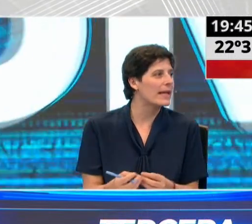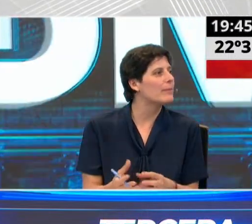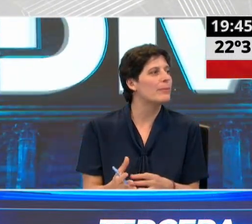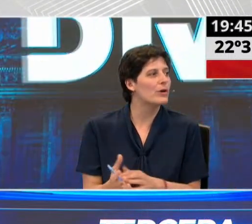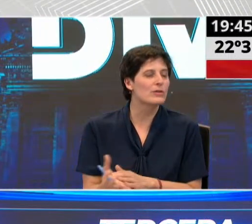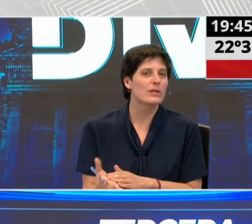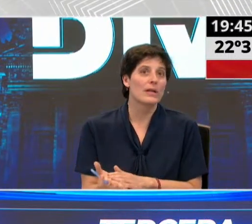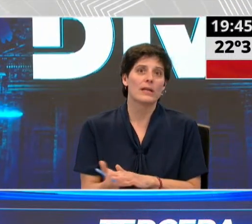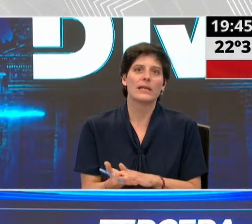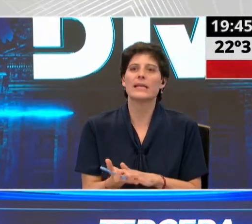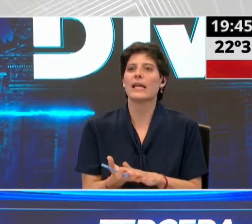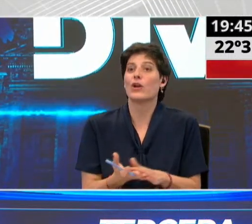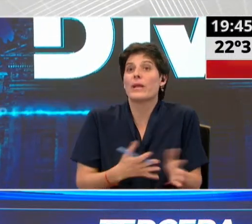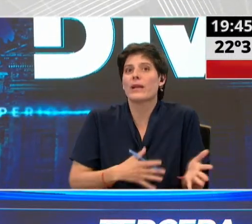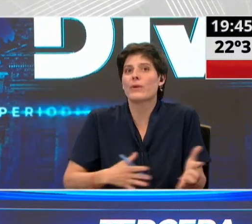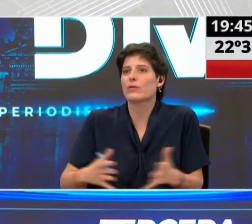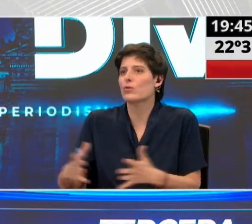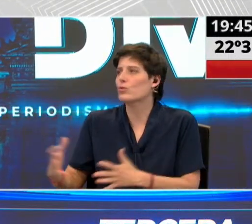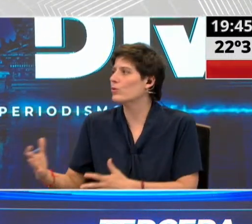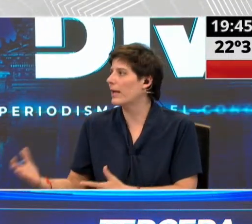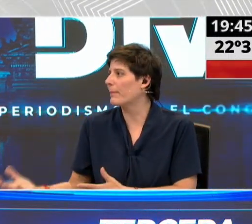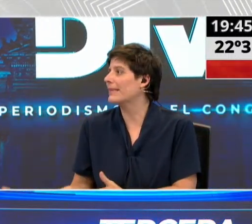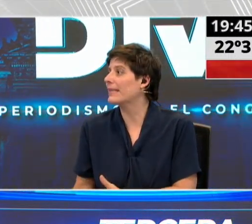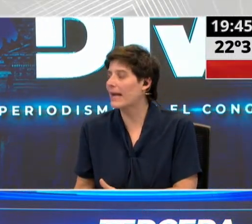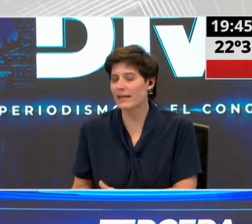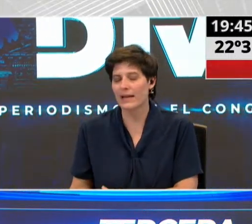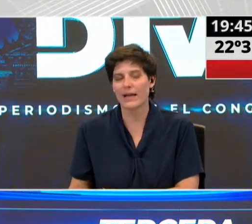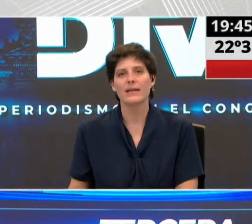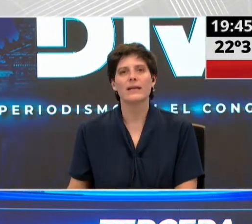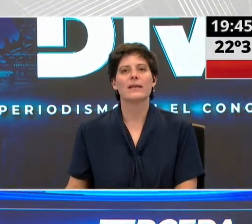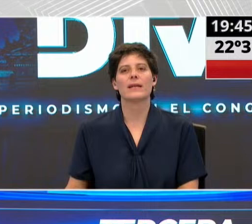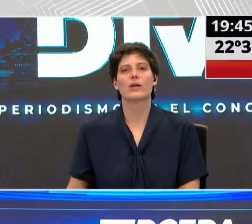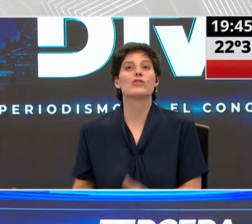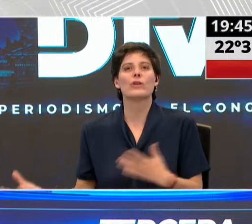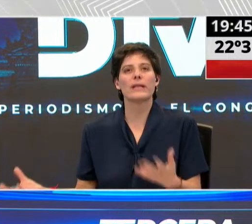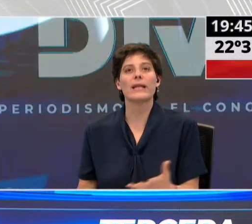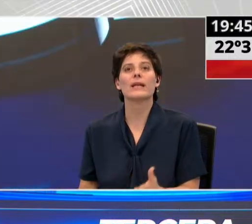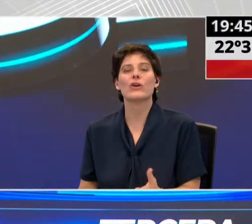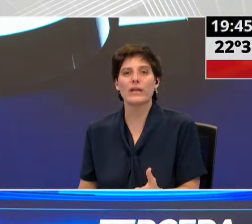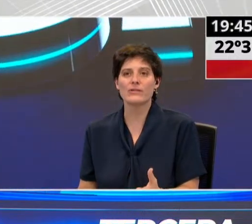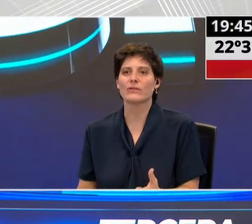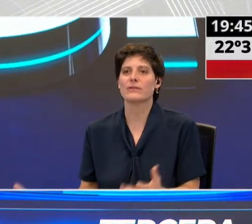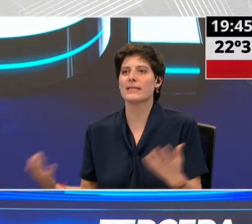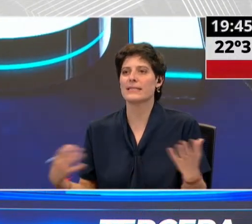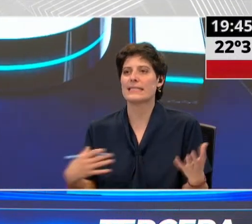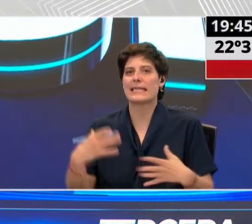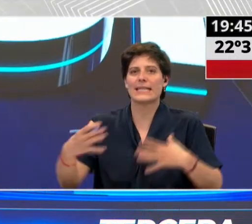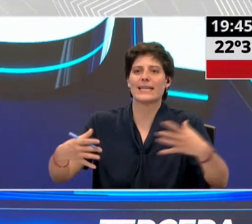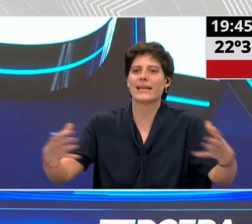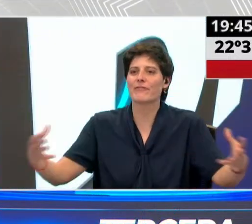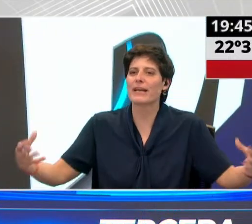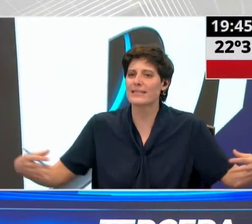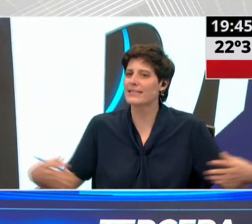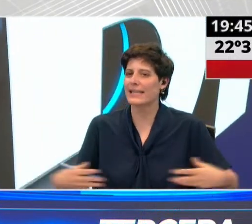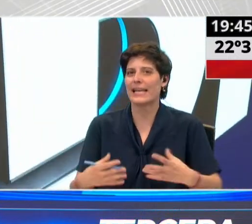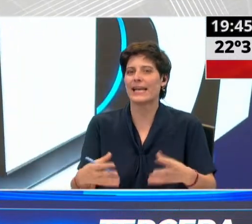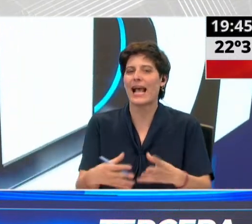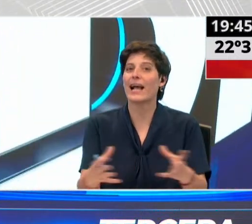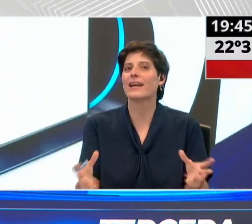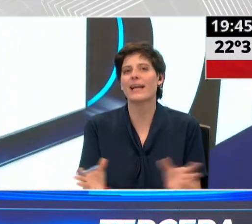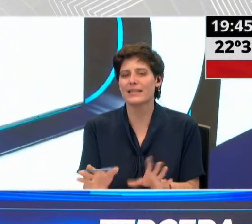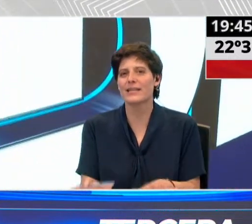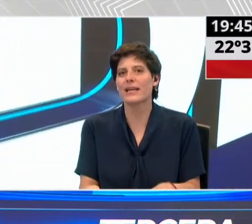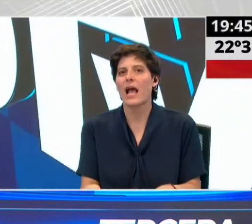en tiempos. Claro. Y que no viene de una estructura partidaria consolidada en el Congreso. Entonces, ni siquiera tiene referencias de